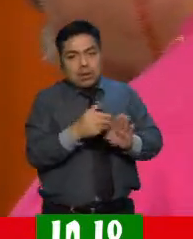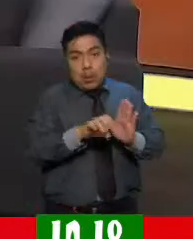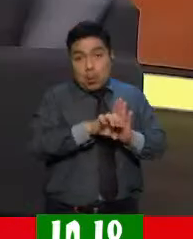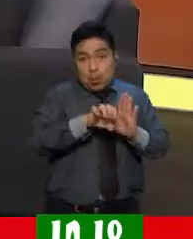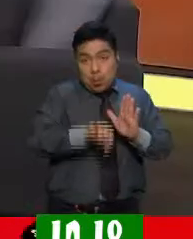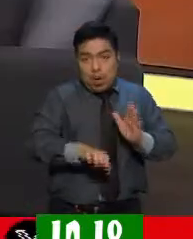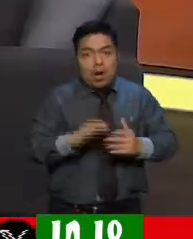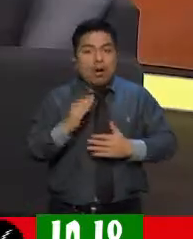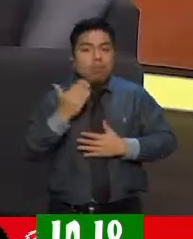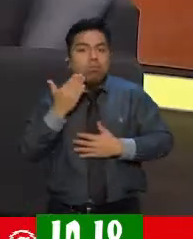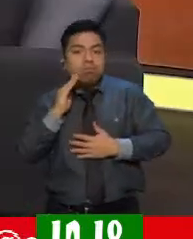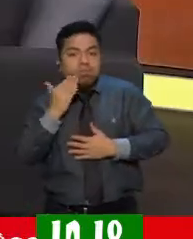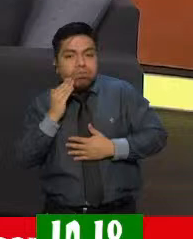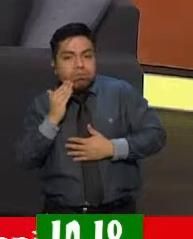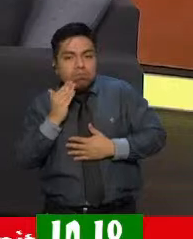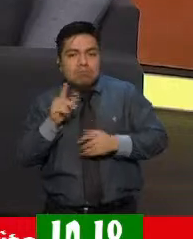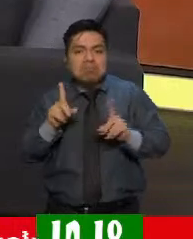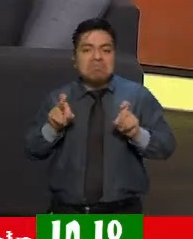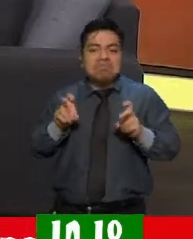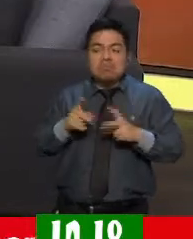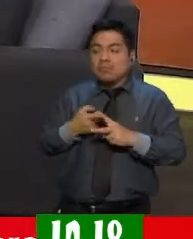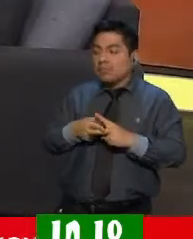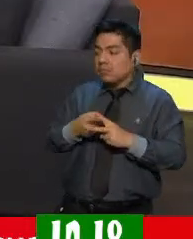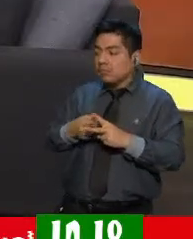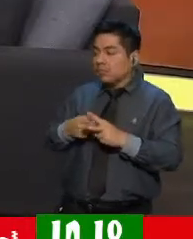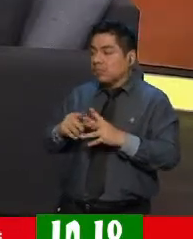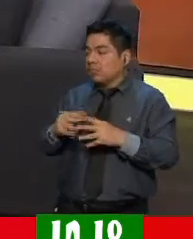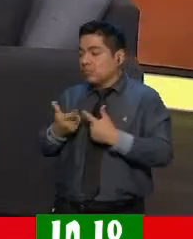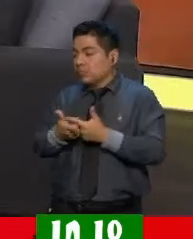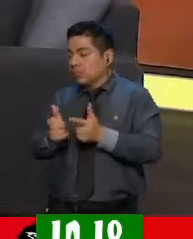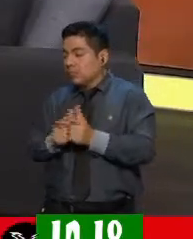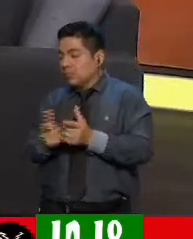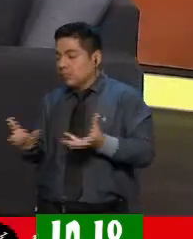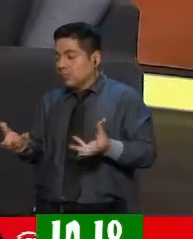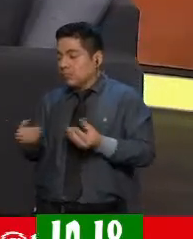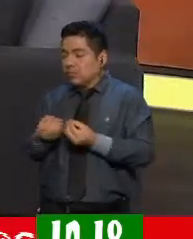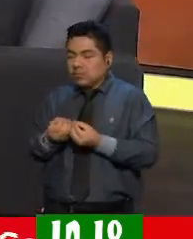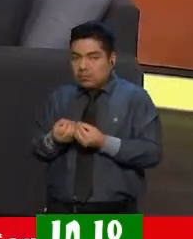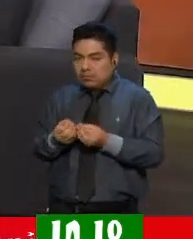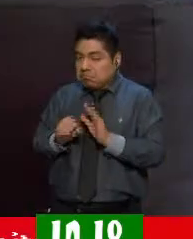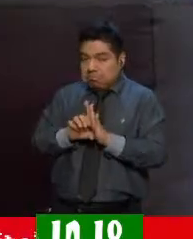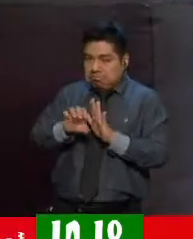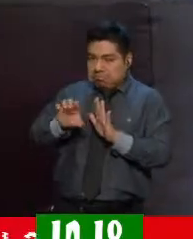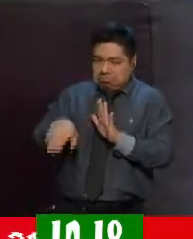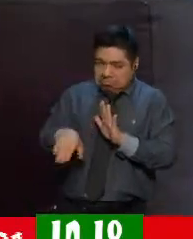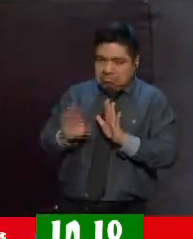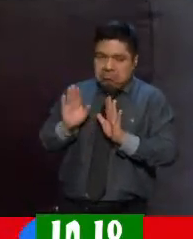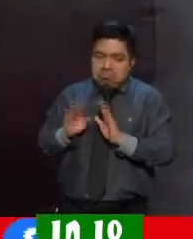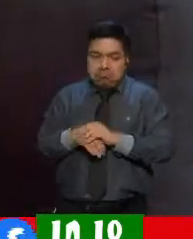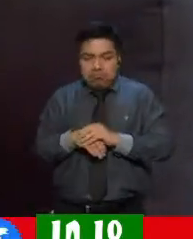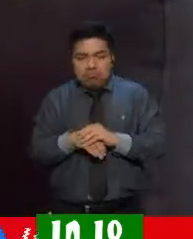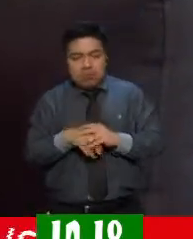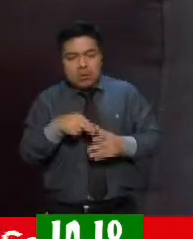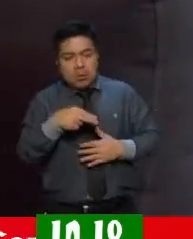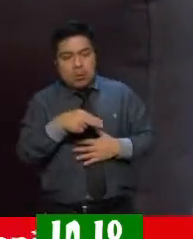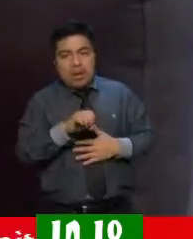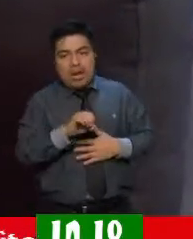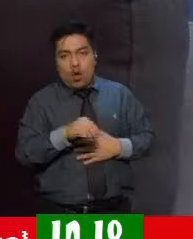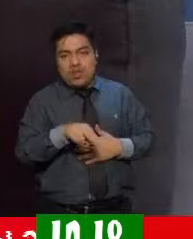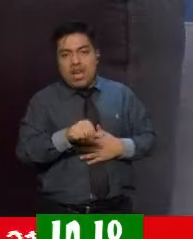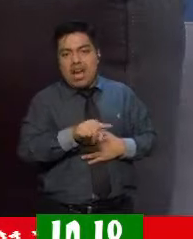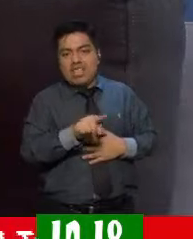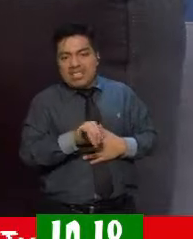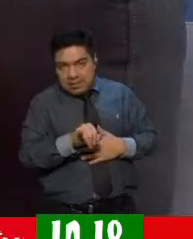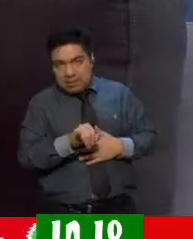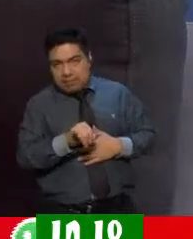Facebook, su algoritmo que le llaman, pues junta gente similar. Sí. Entonces imagínate un neonazi que